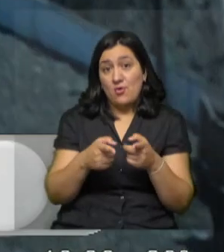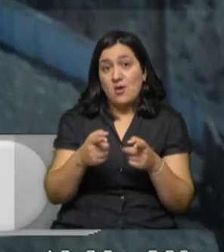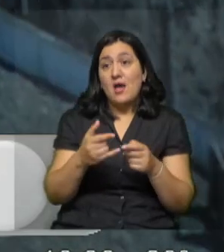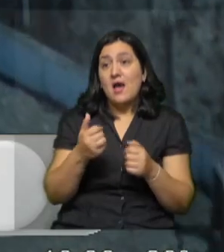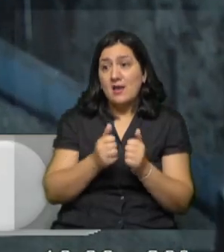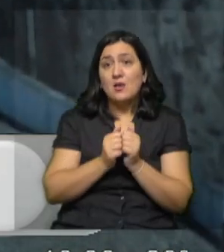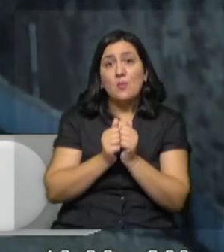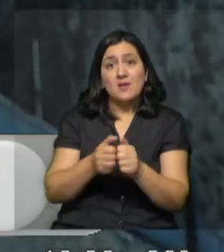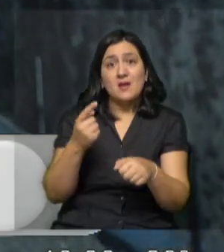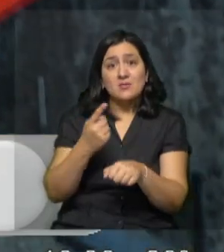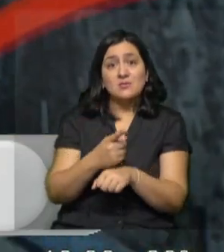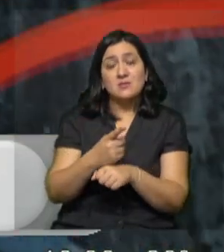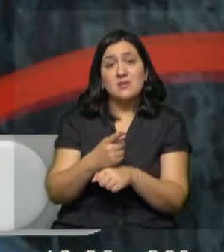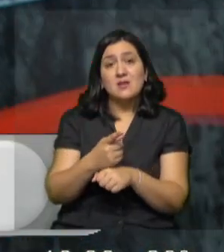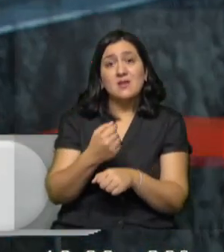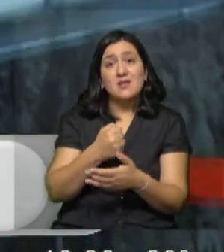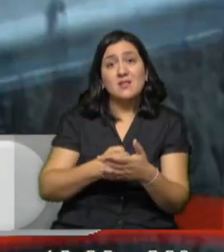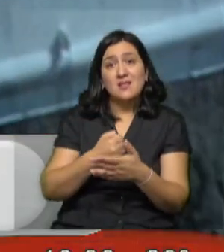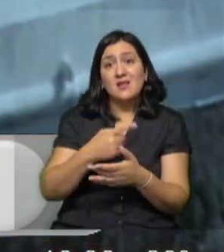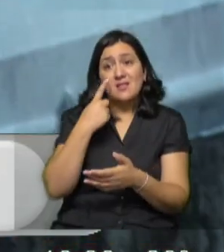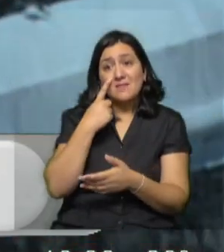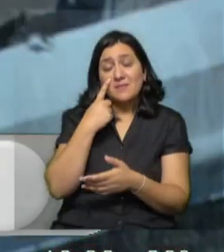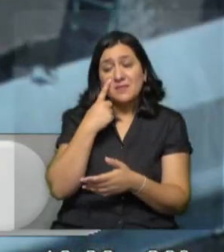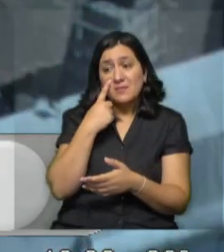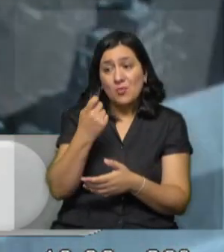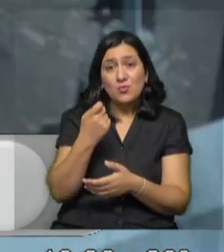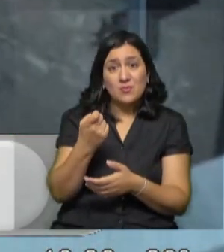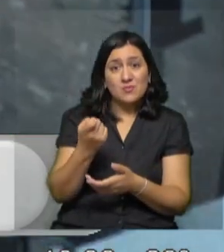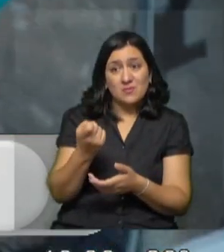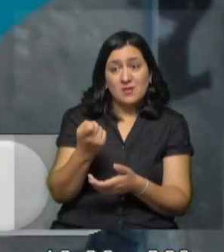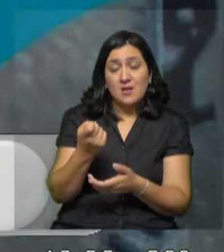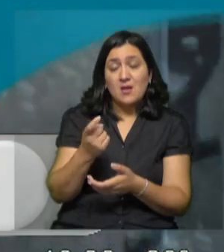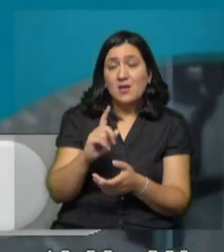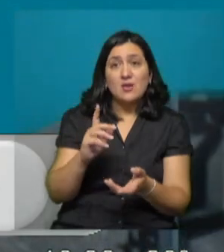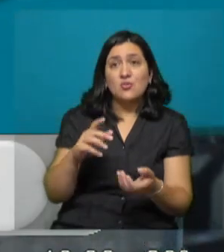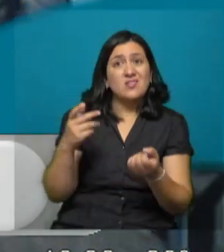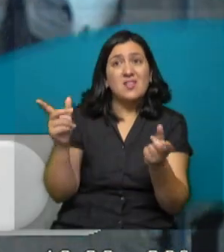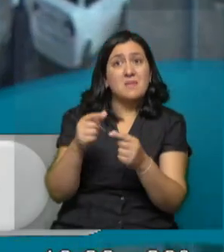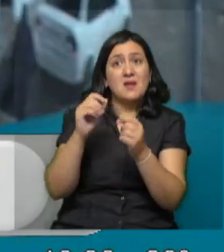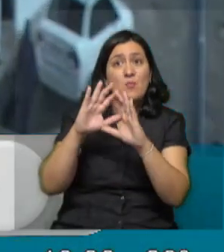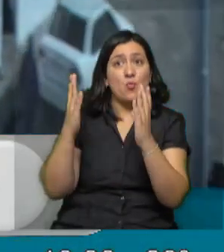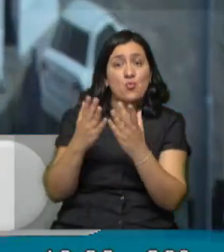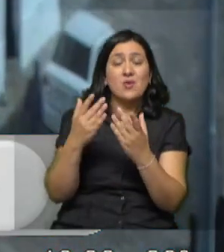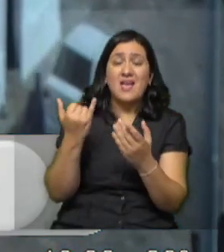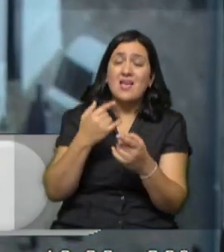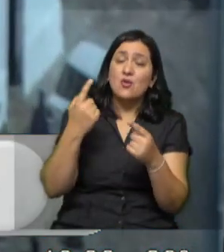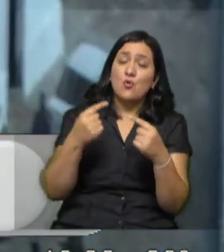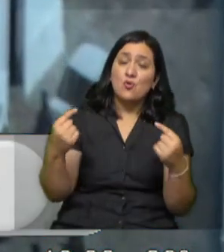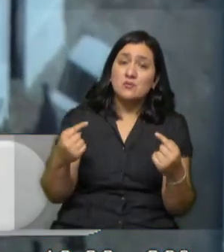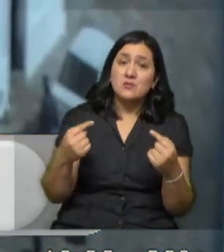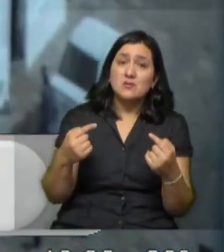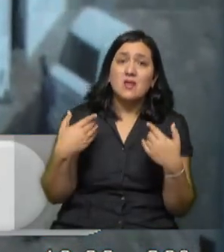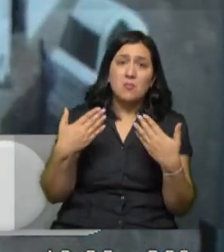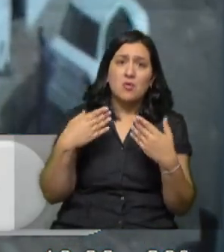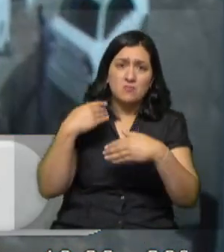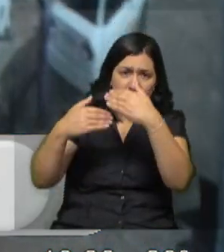decisión y darse cuenta, tratar de mostrarle a ellos que no se acaba el mundo, que después vienen cosas que podés salir